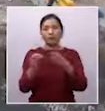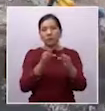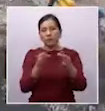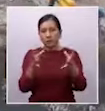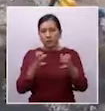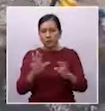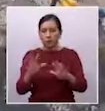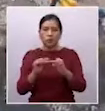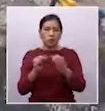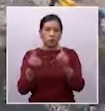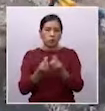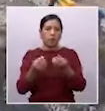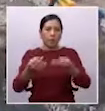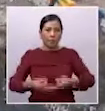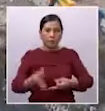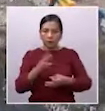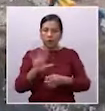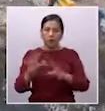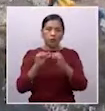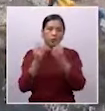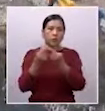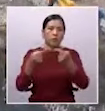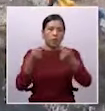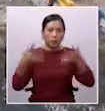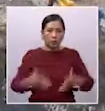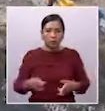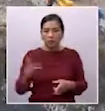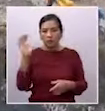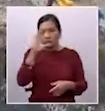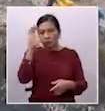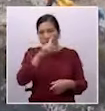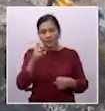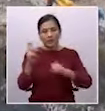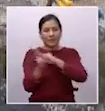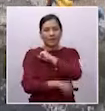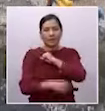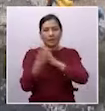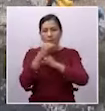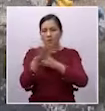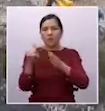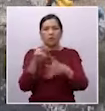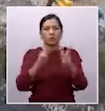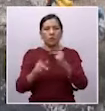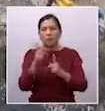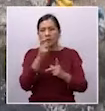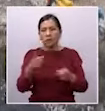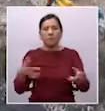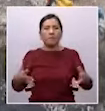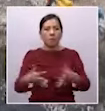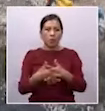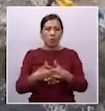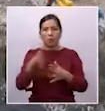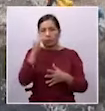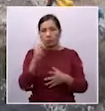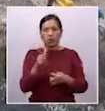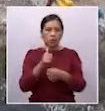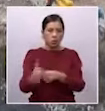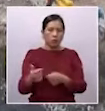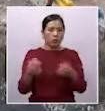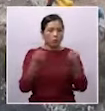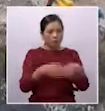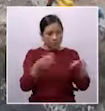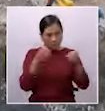El oficialismo y también la oposición buscan sancionar a los responsables de los bloqueos, esto por generar pérdidas